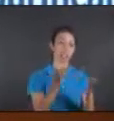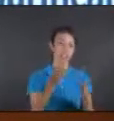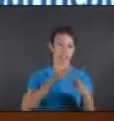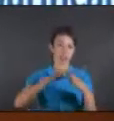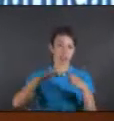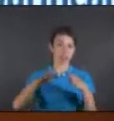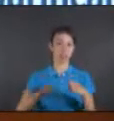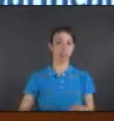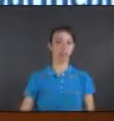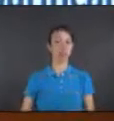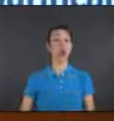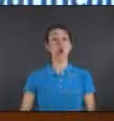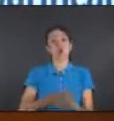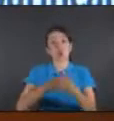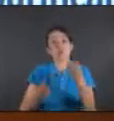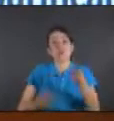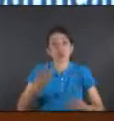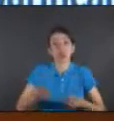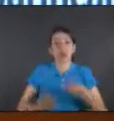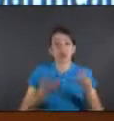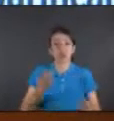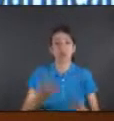santidad.